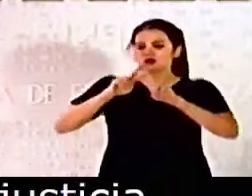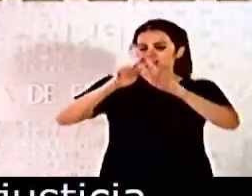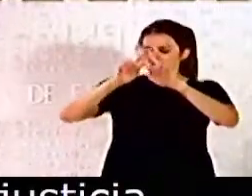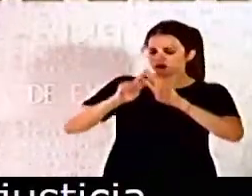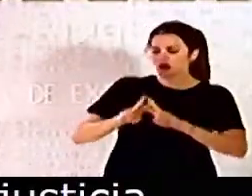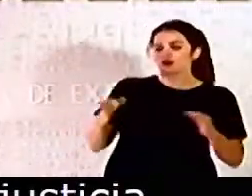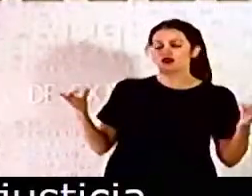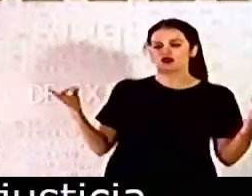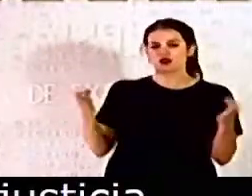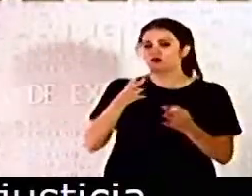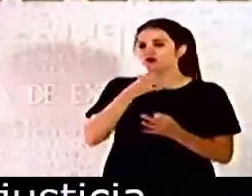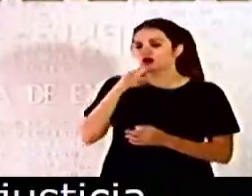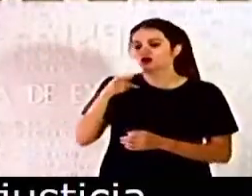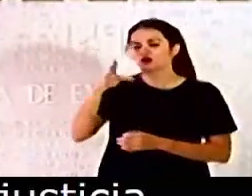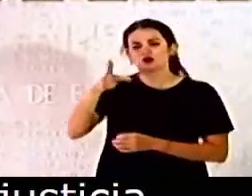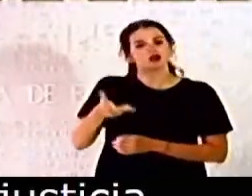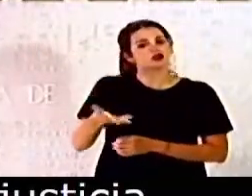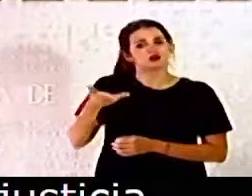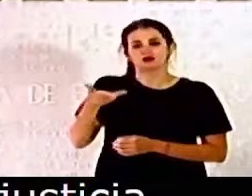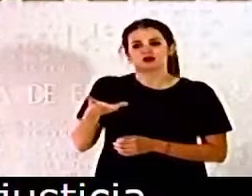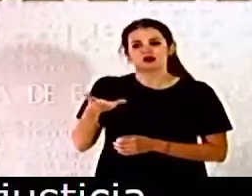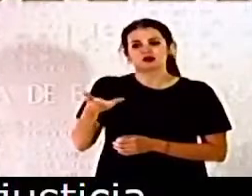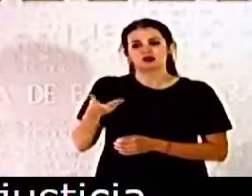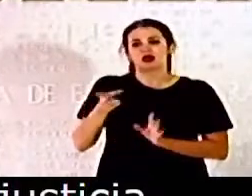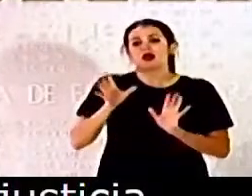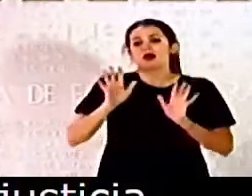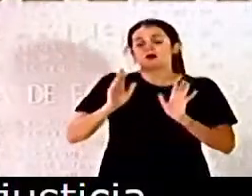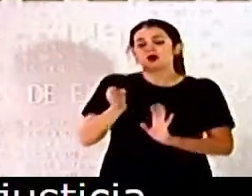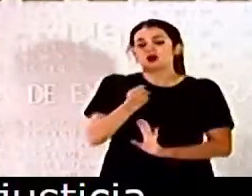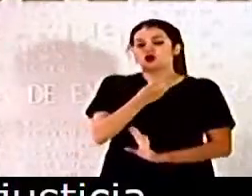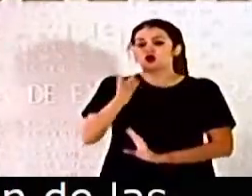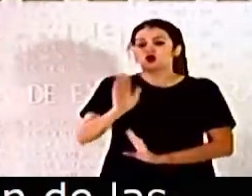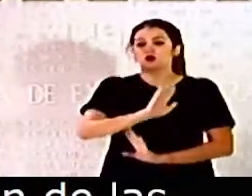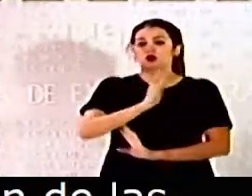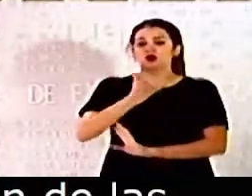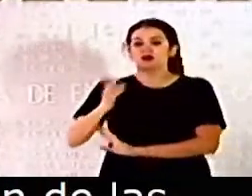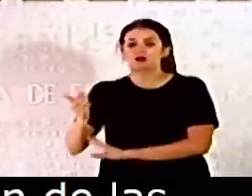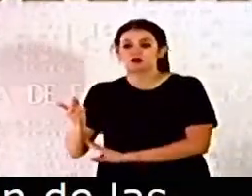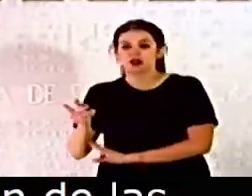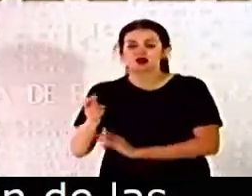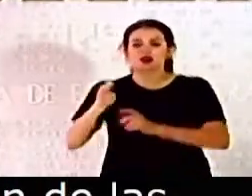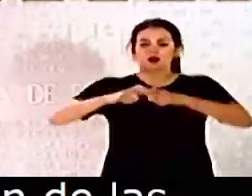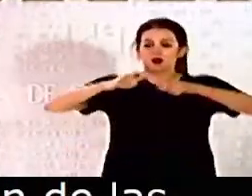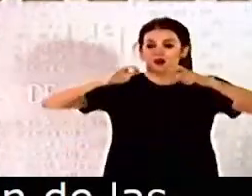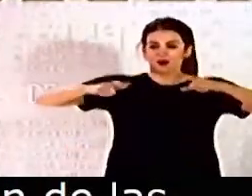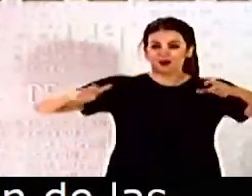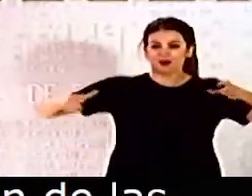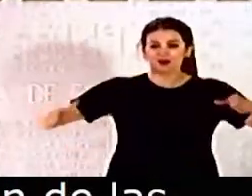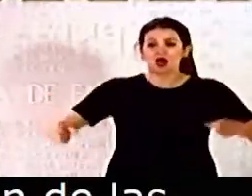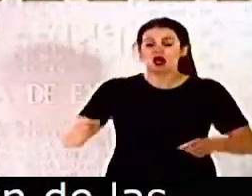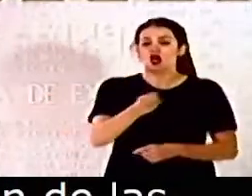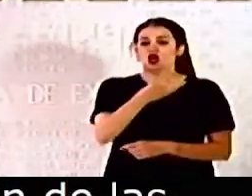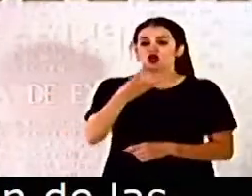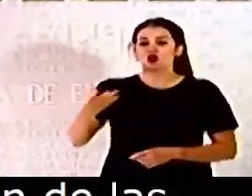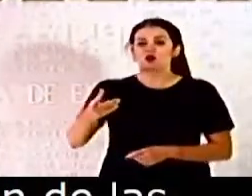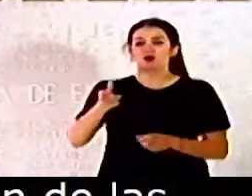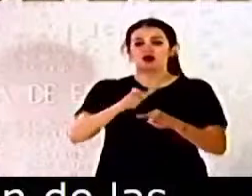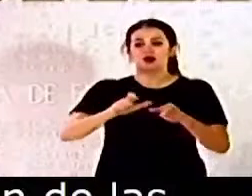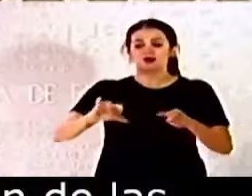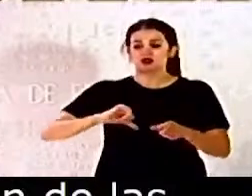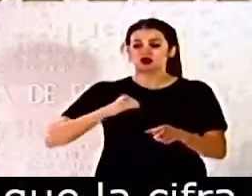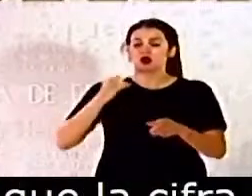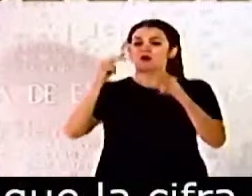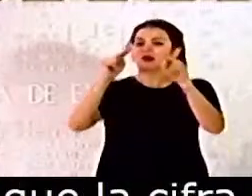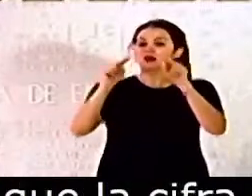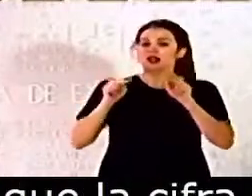fundamental. Pero yo creo que las cifras de incidencia, la velocidad de crecimiento, las cifras de ingresados no son las mismas